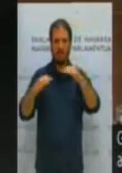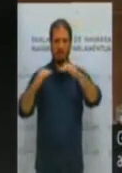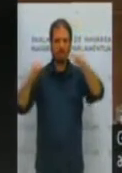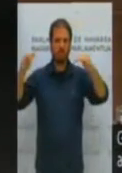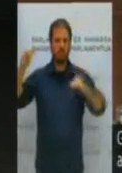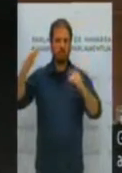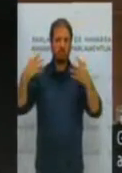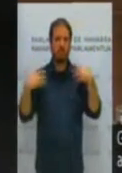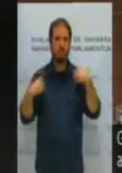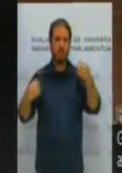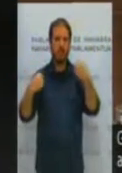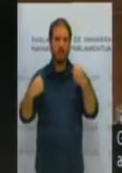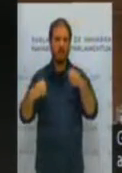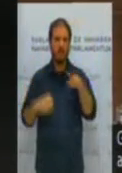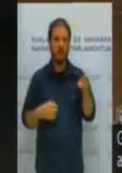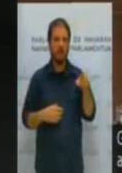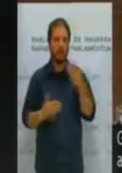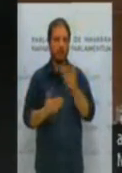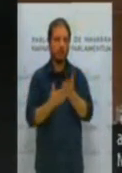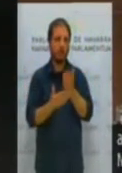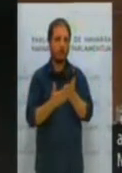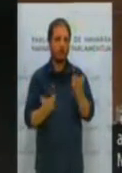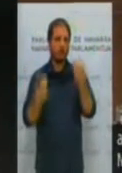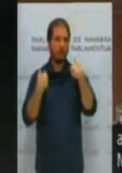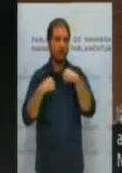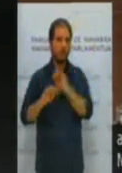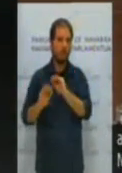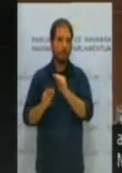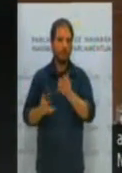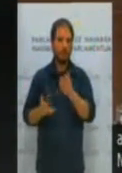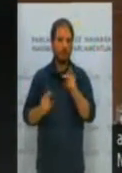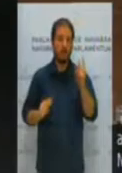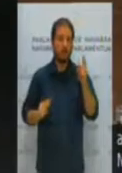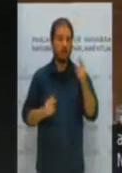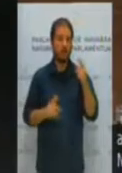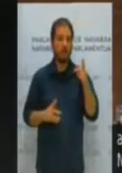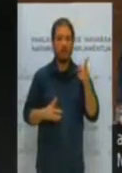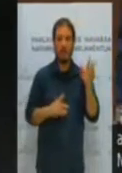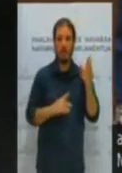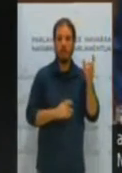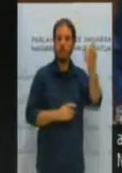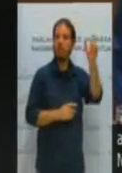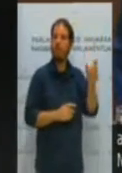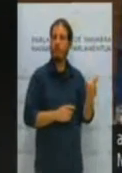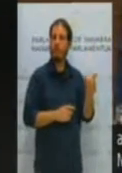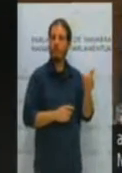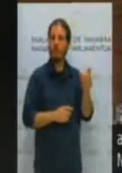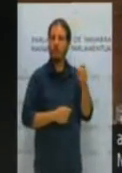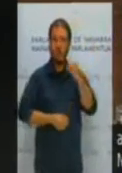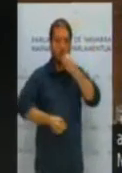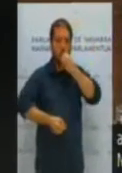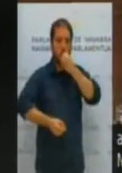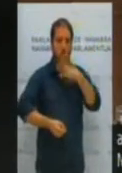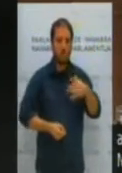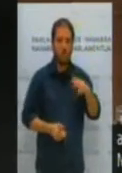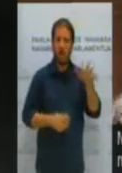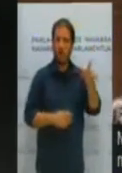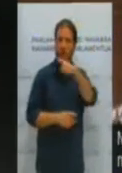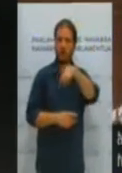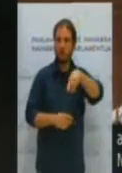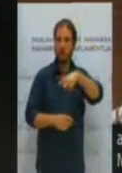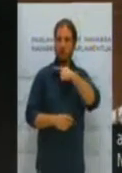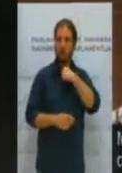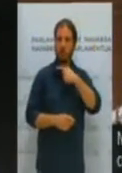es responsabilidad de Unión del Pueblo Navarro pues haber acertado con un defensor que está bien considerado por todos los grupos a la vista